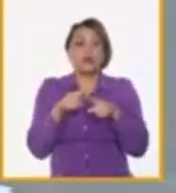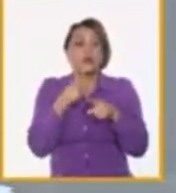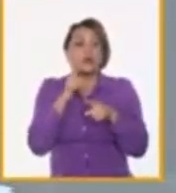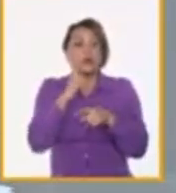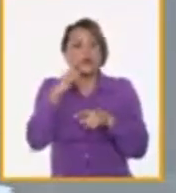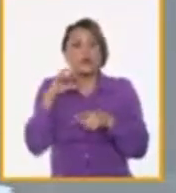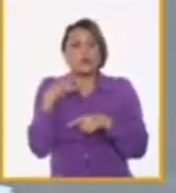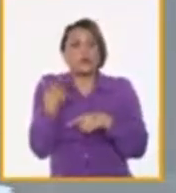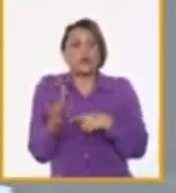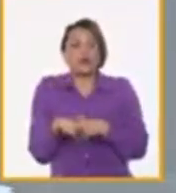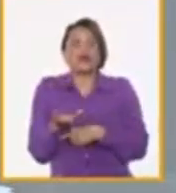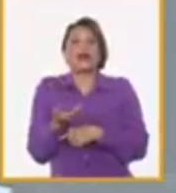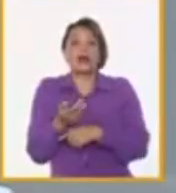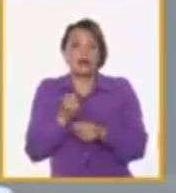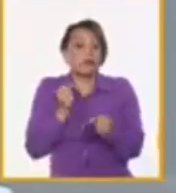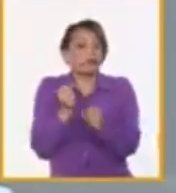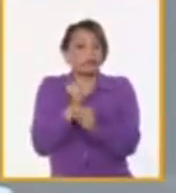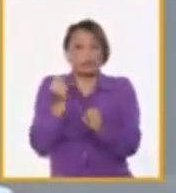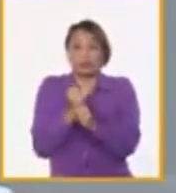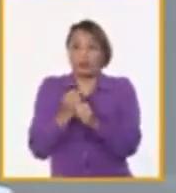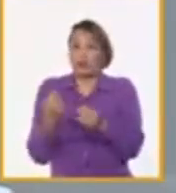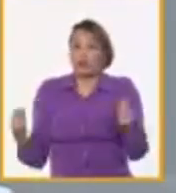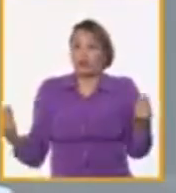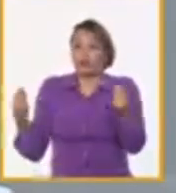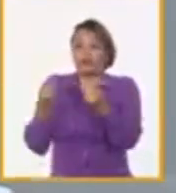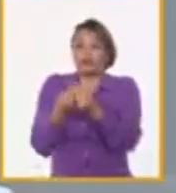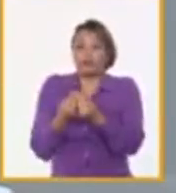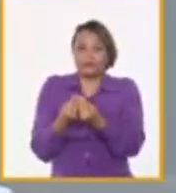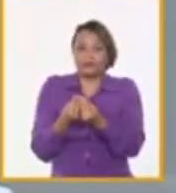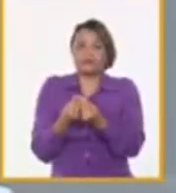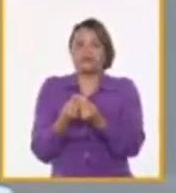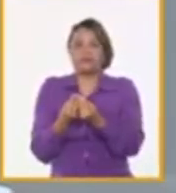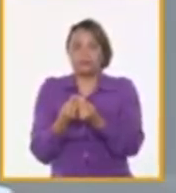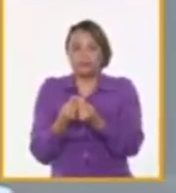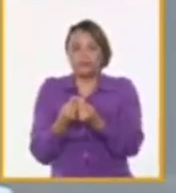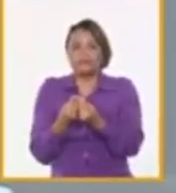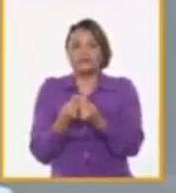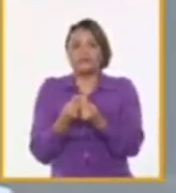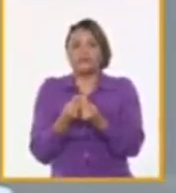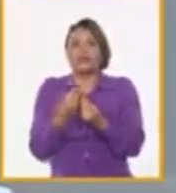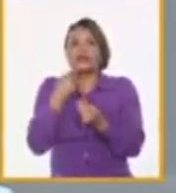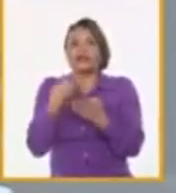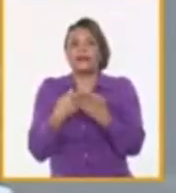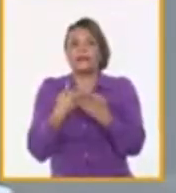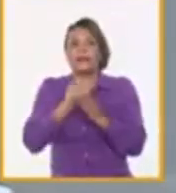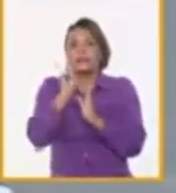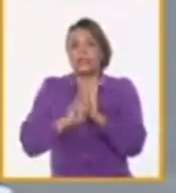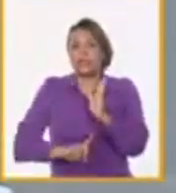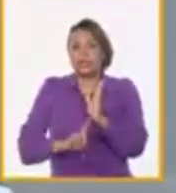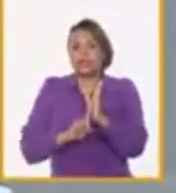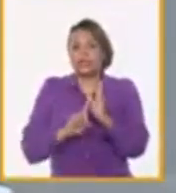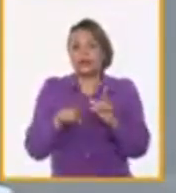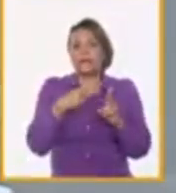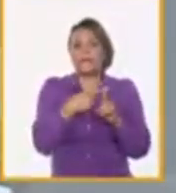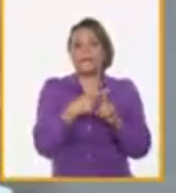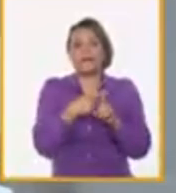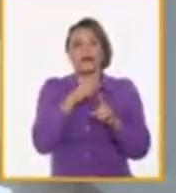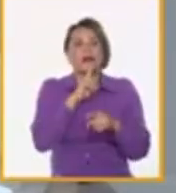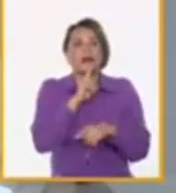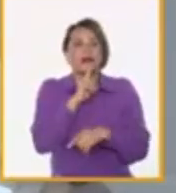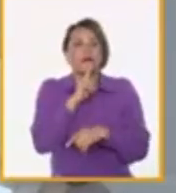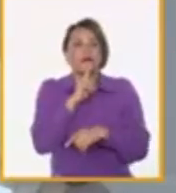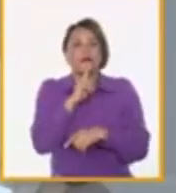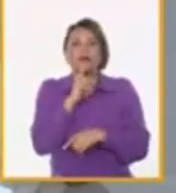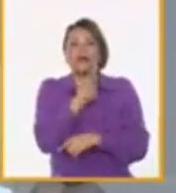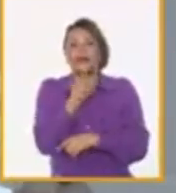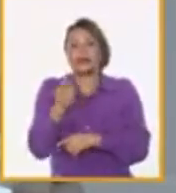por el trabajo mancomunado que llevamos a cabo con la Unión Eléctrica, no solo a nivel de país, sino en cada